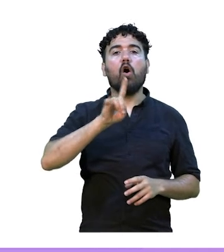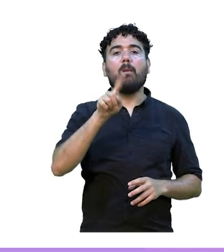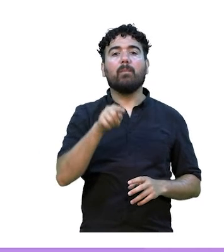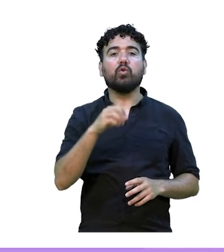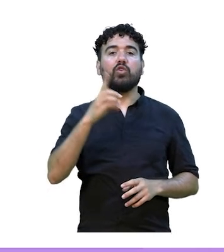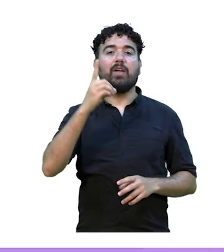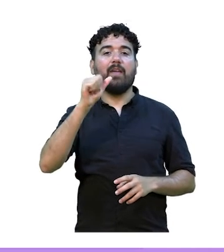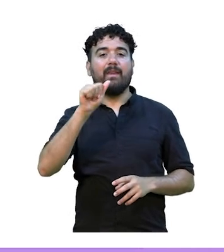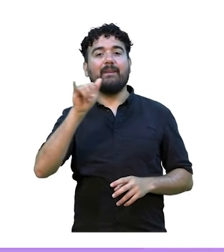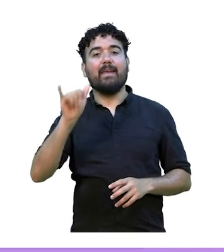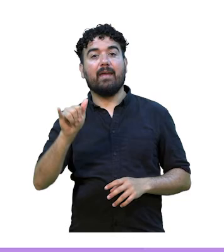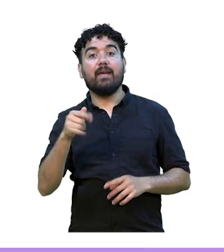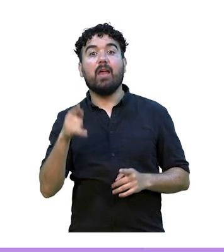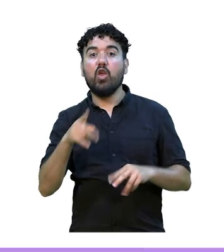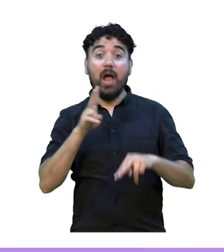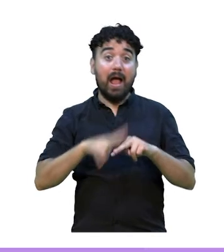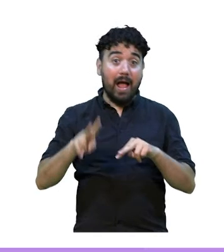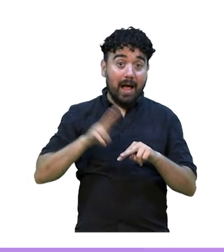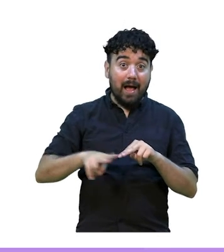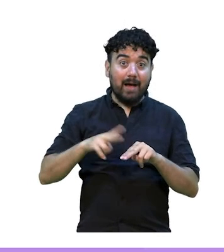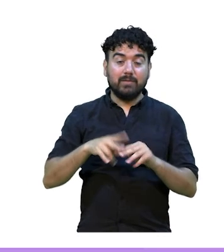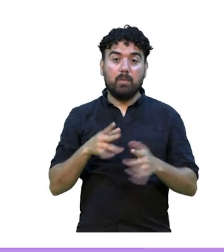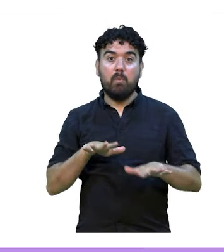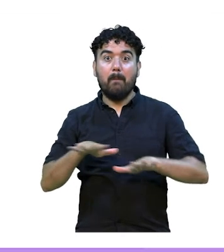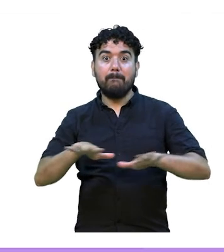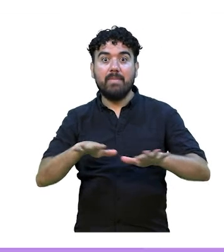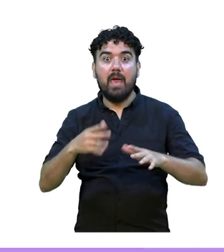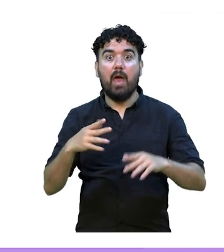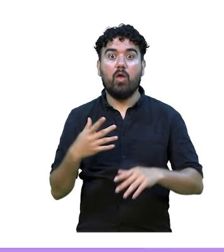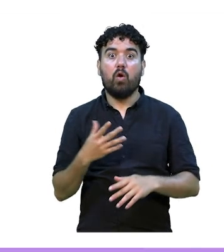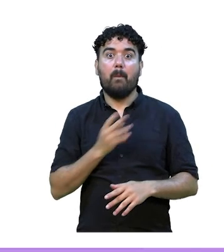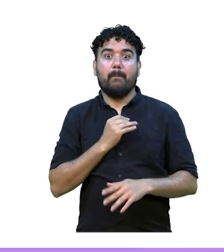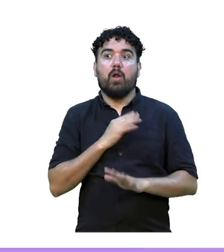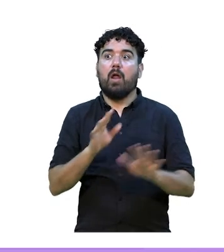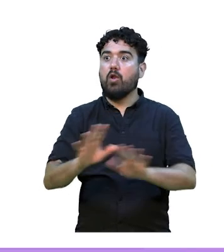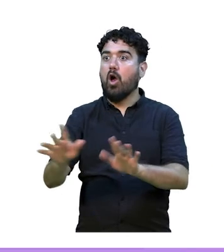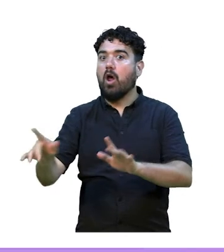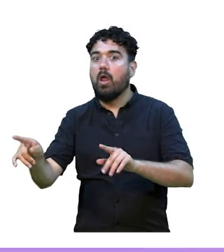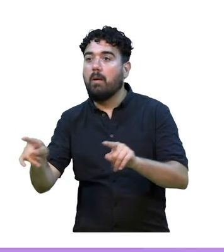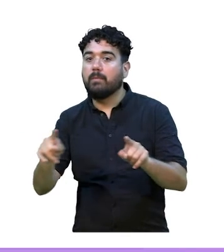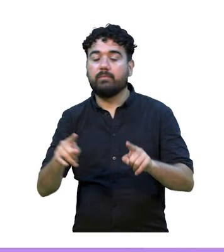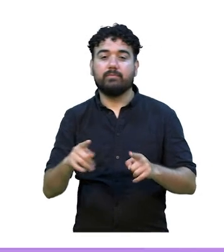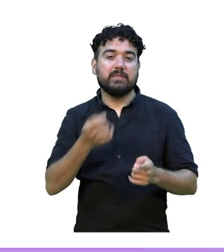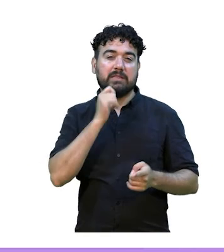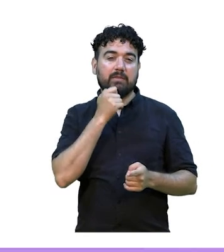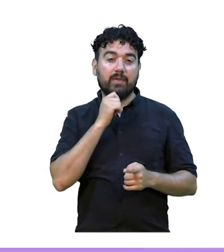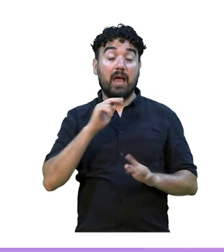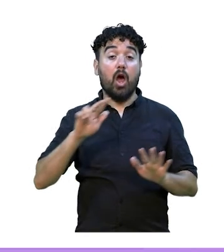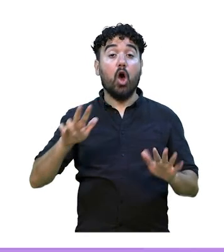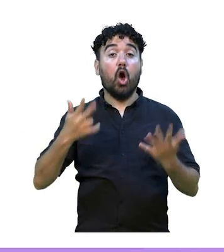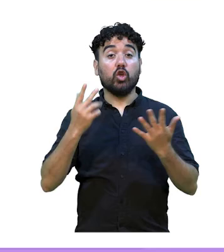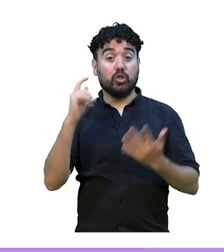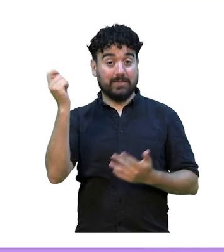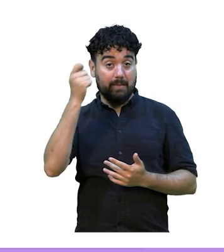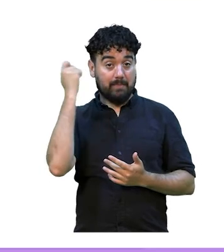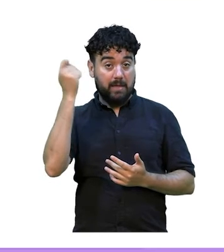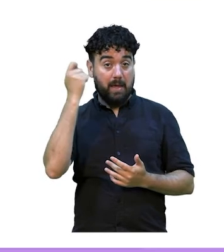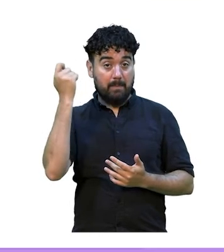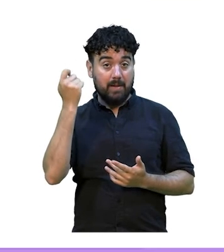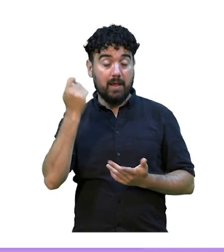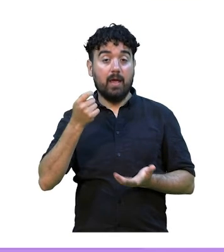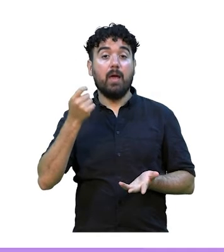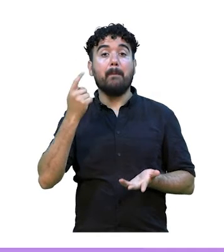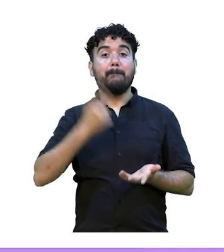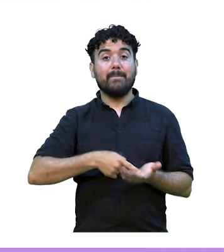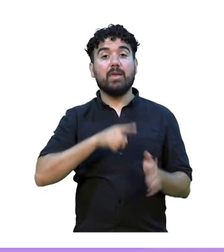cierto?, y que hacen, digamos, una operación de pánico moral. La operación de pánico moral significó